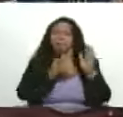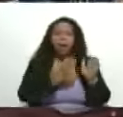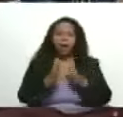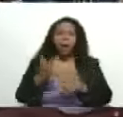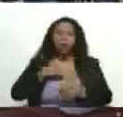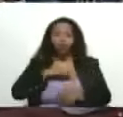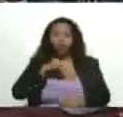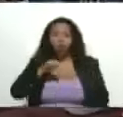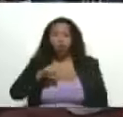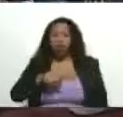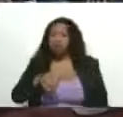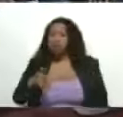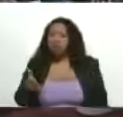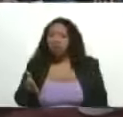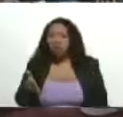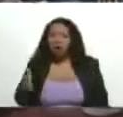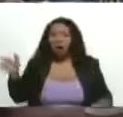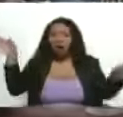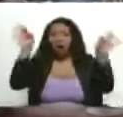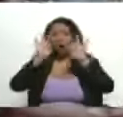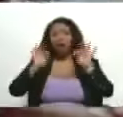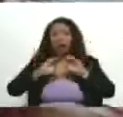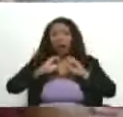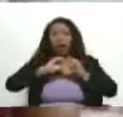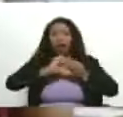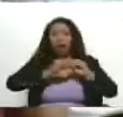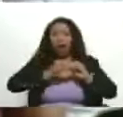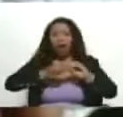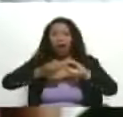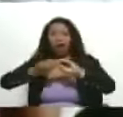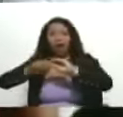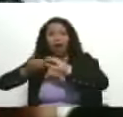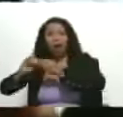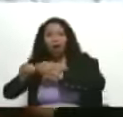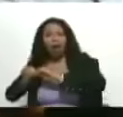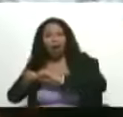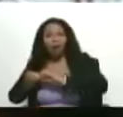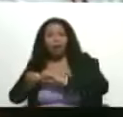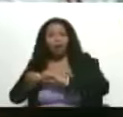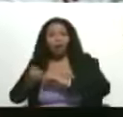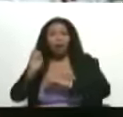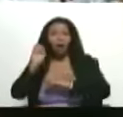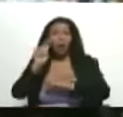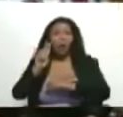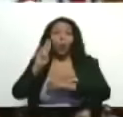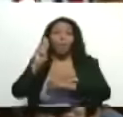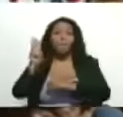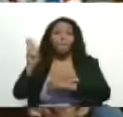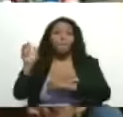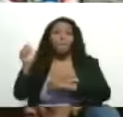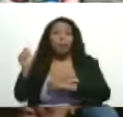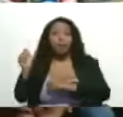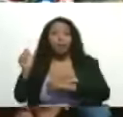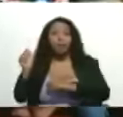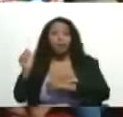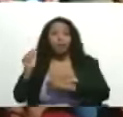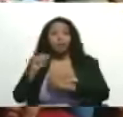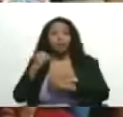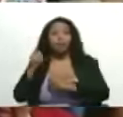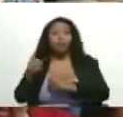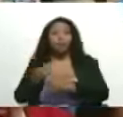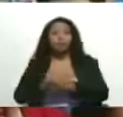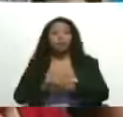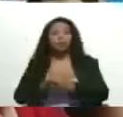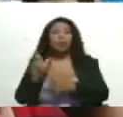estamos ahorita en la fase de conformación de la JUPAS, tarea que lleva un equipo